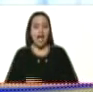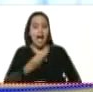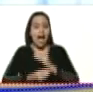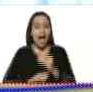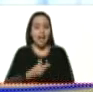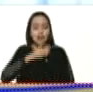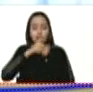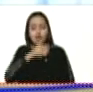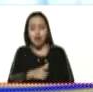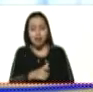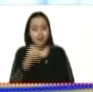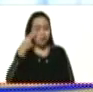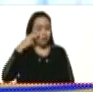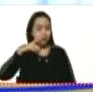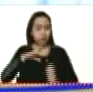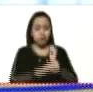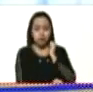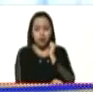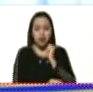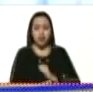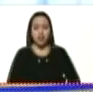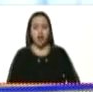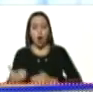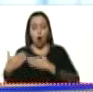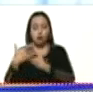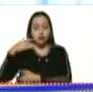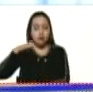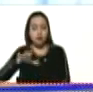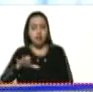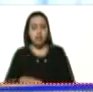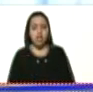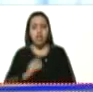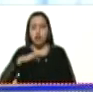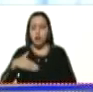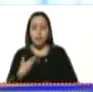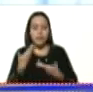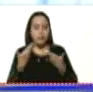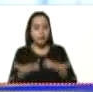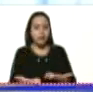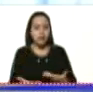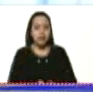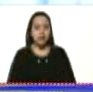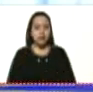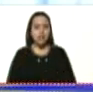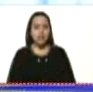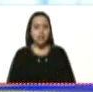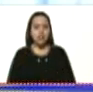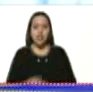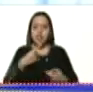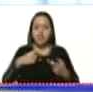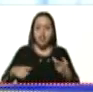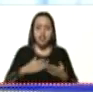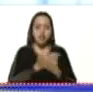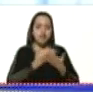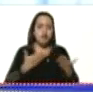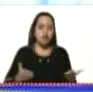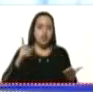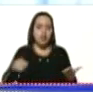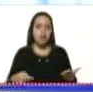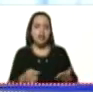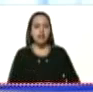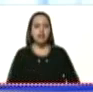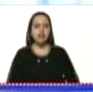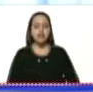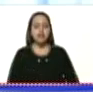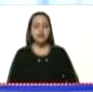República si no le tributasen sus virtudes y sus talentos. Señor